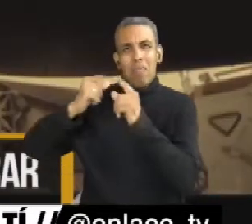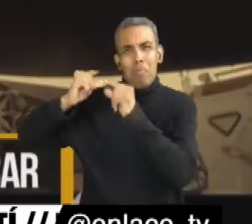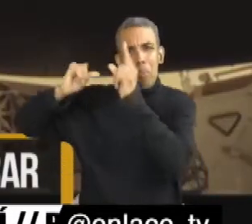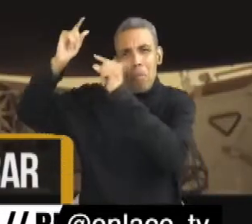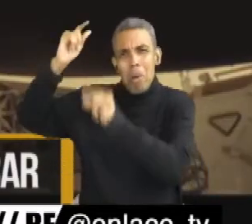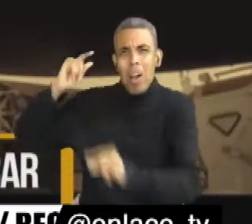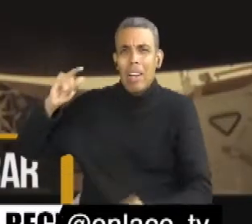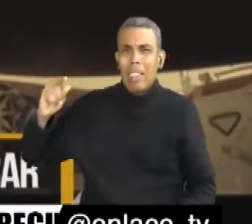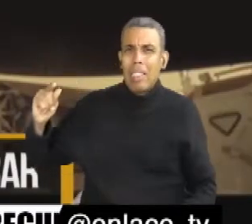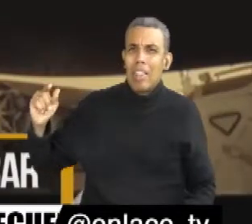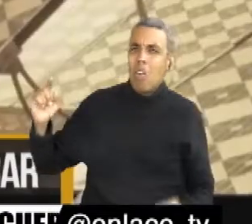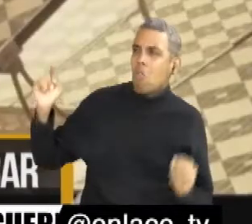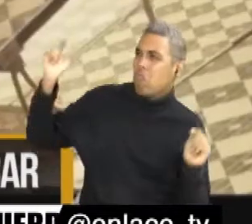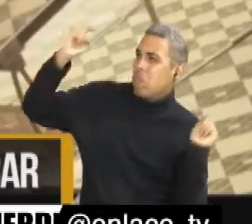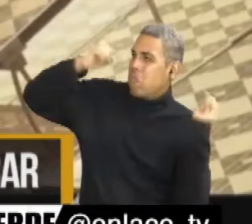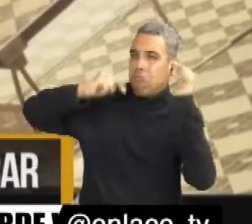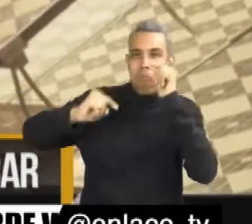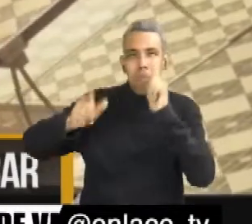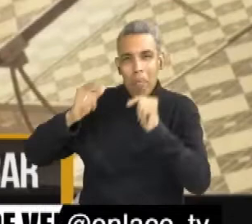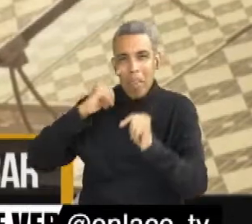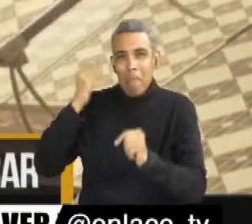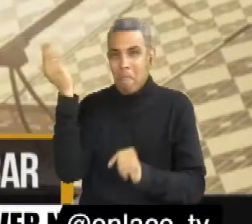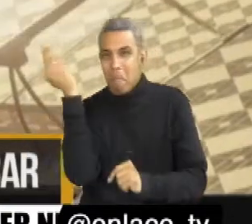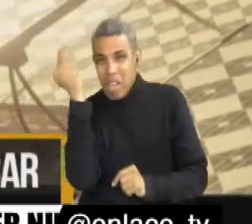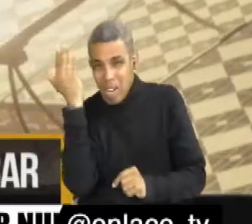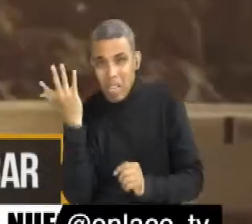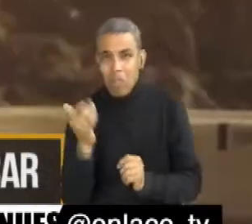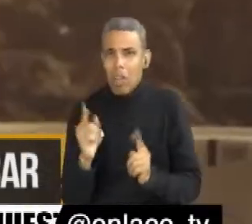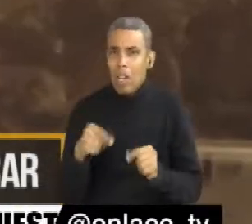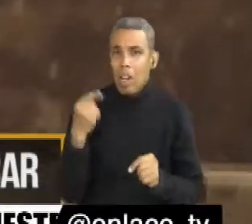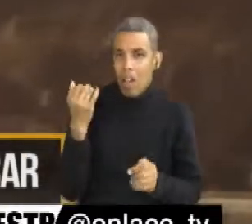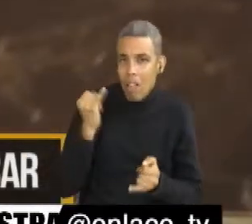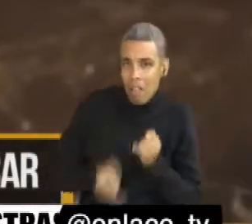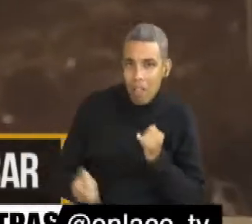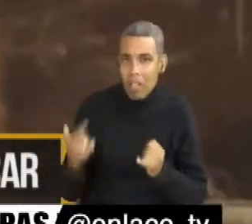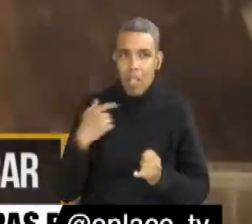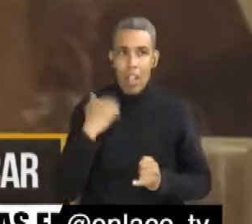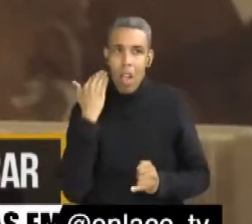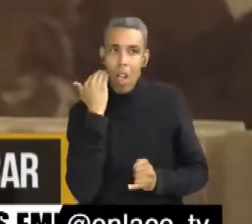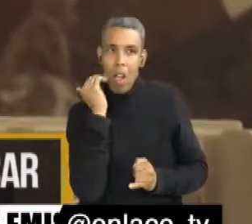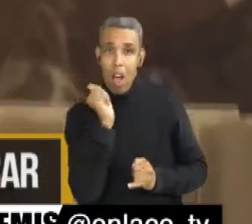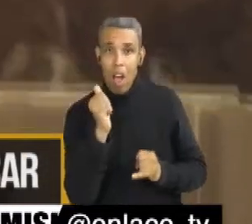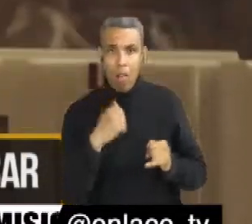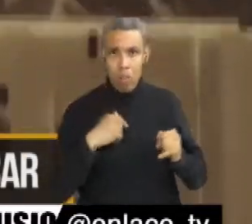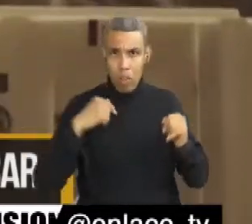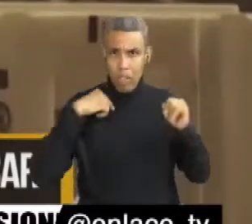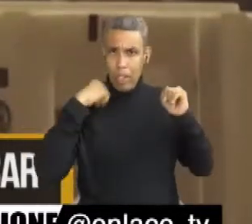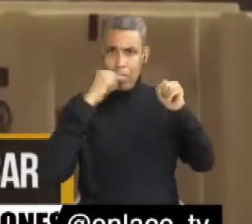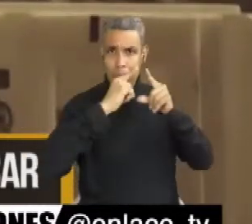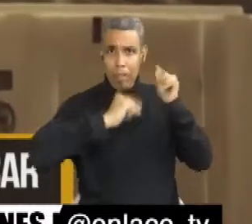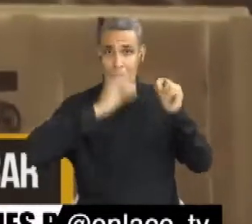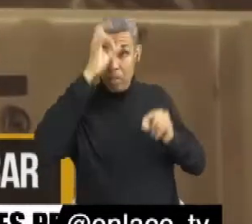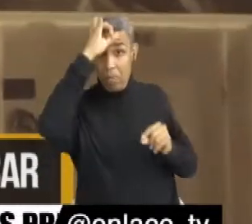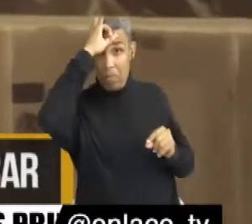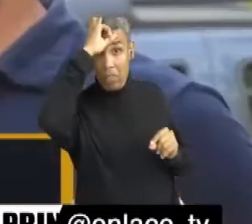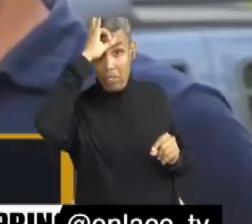Transformers, la última, La Mujer Maravilla, Piratas del Caribe, también la última,